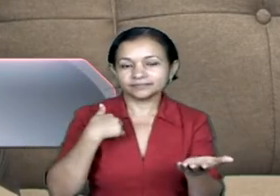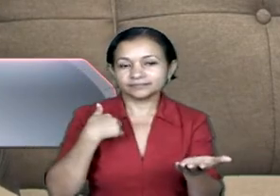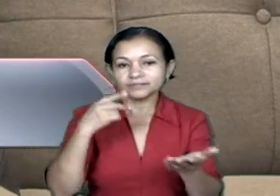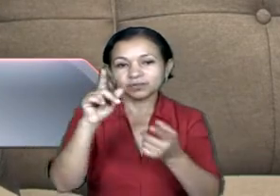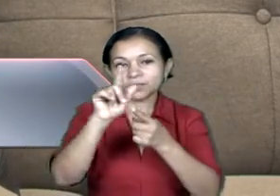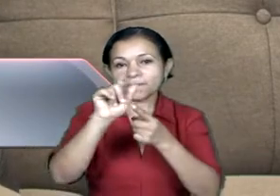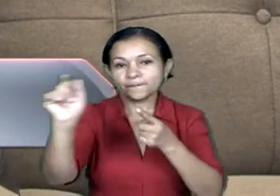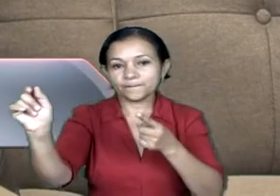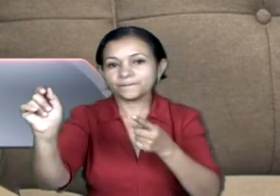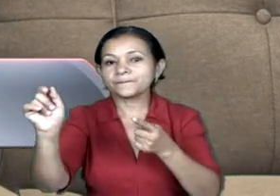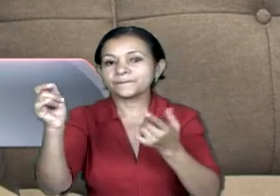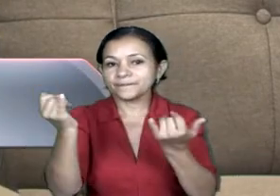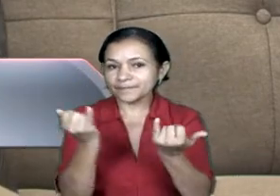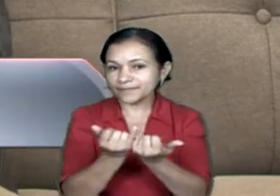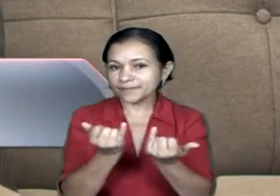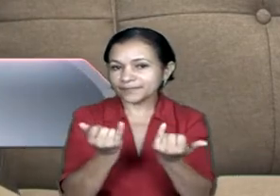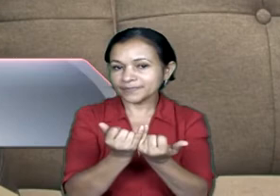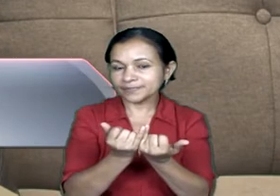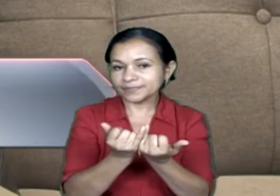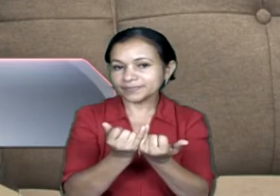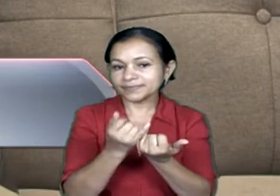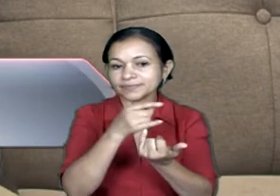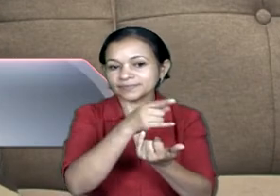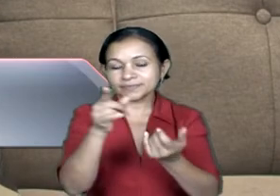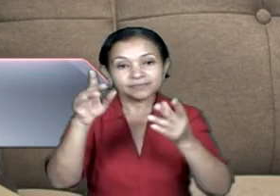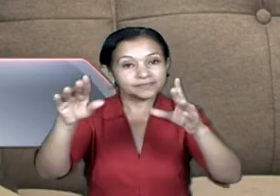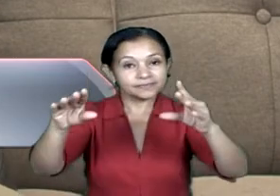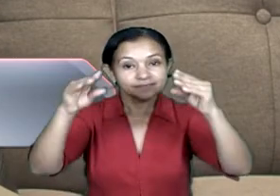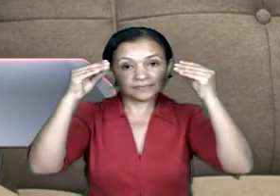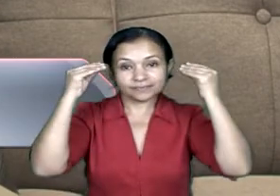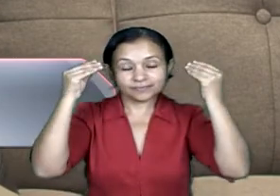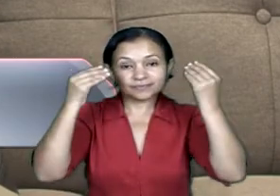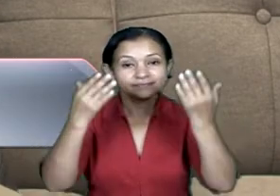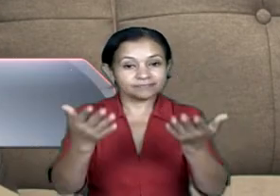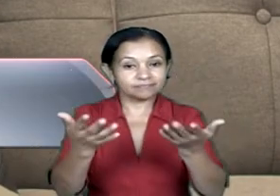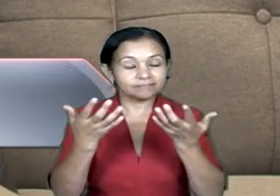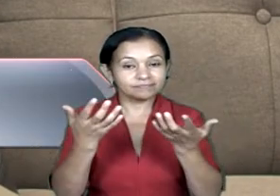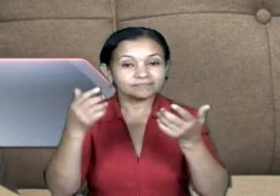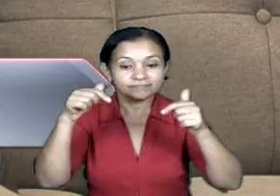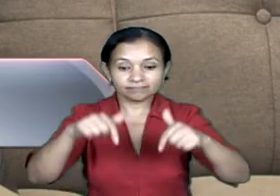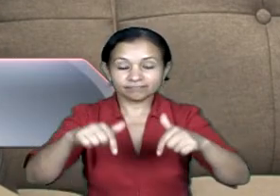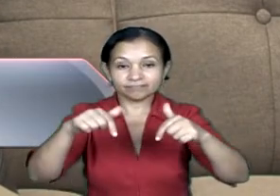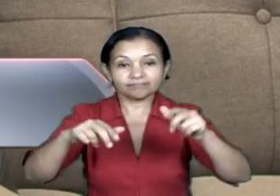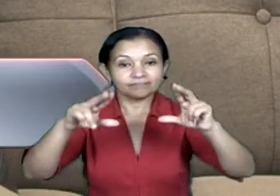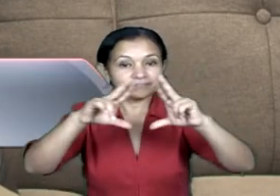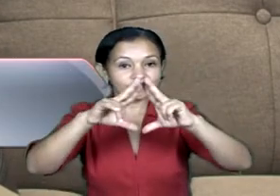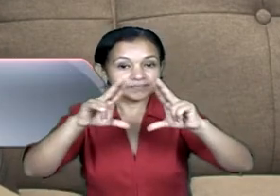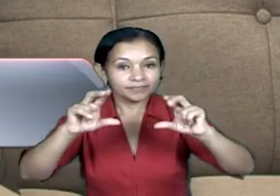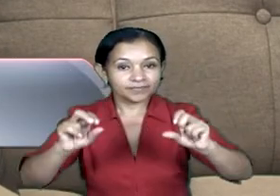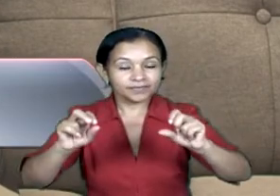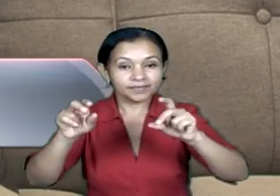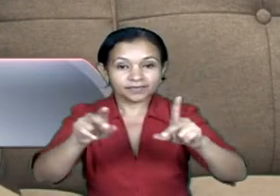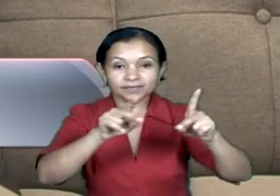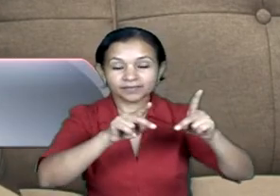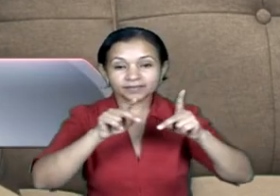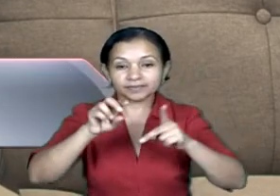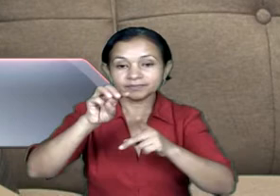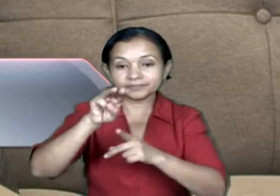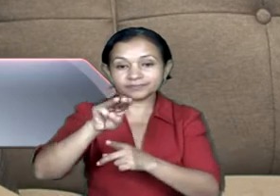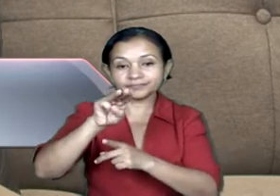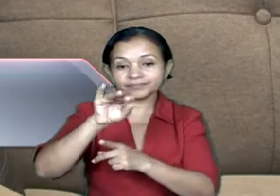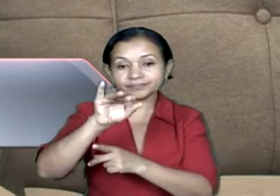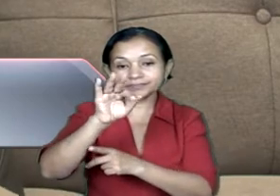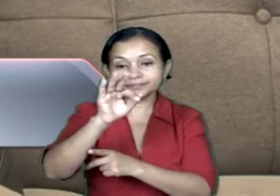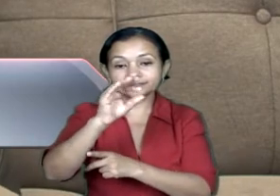mes. Y con ese curso, ¿no? Quisiéramos que acá, ¿no? Es el, los funcionarios de MIFIC, ¿no?